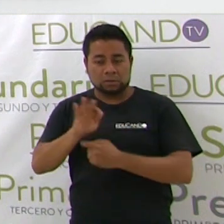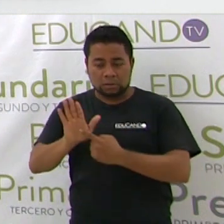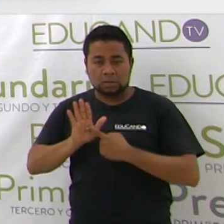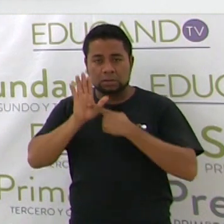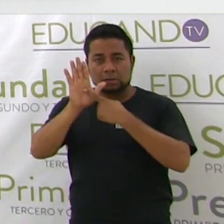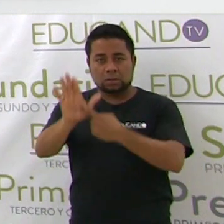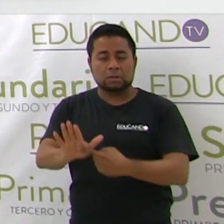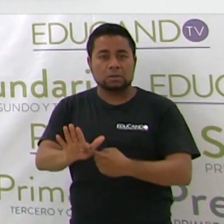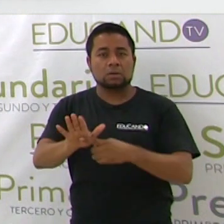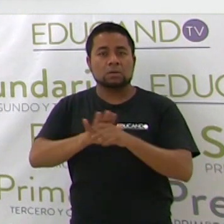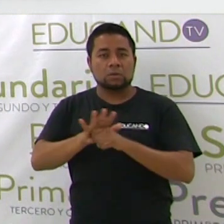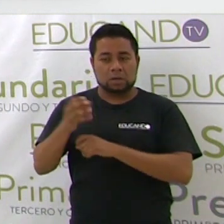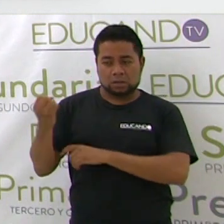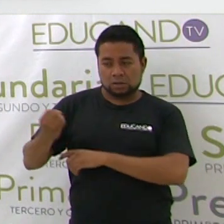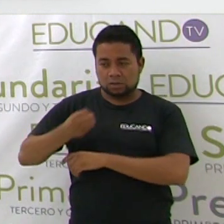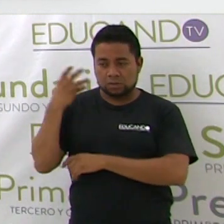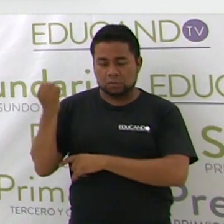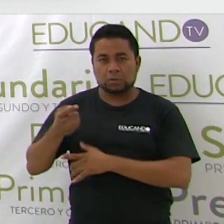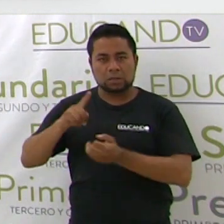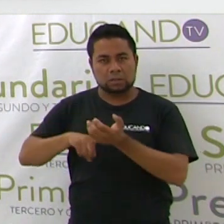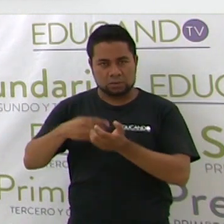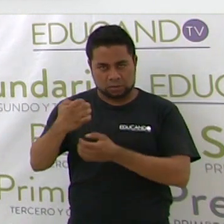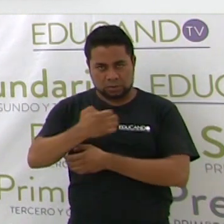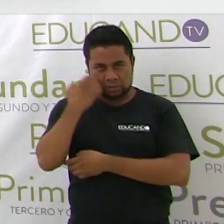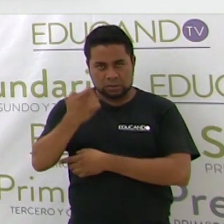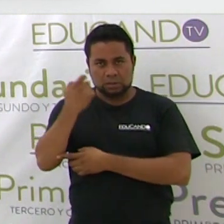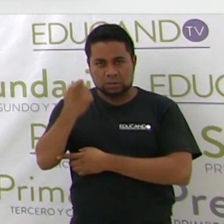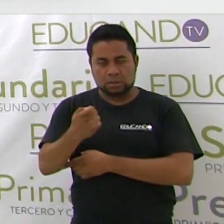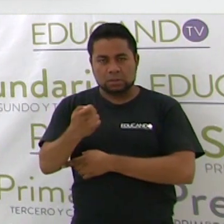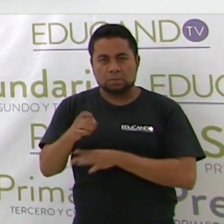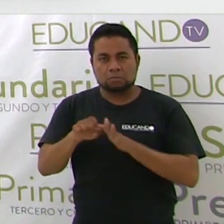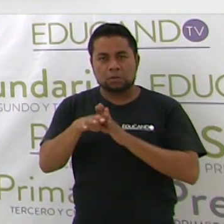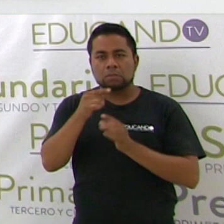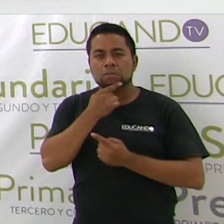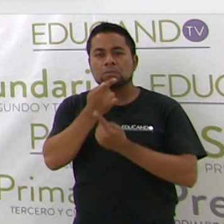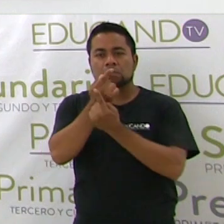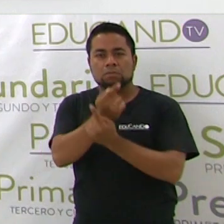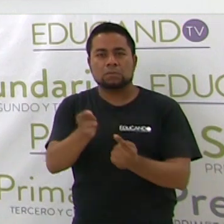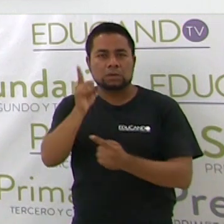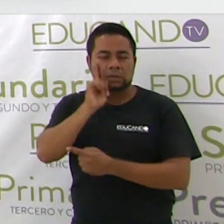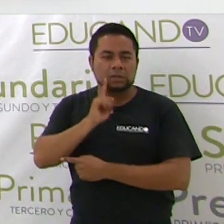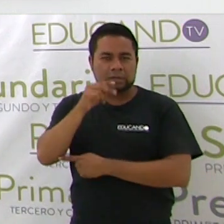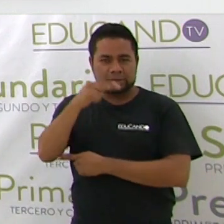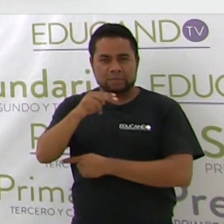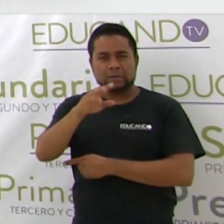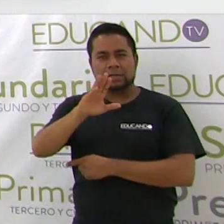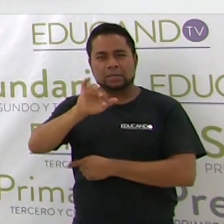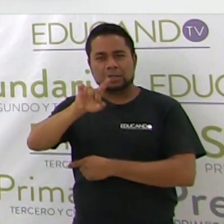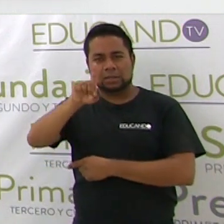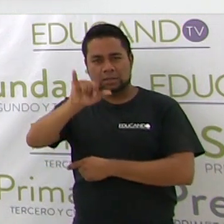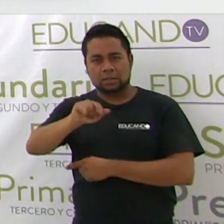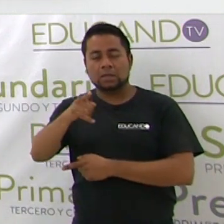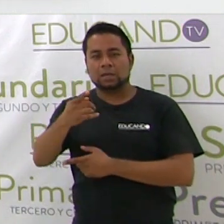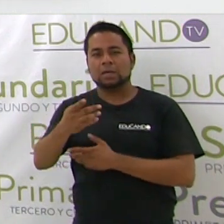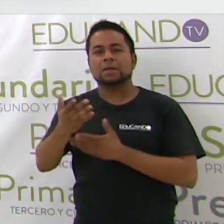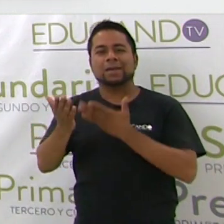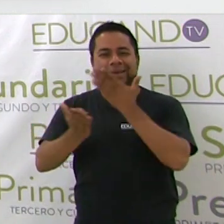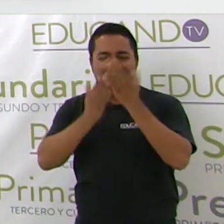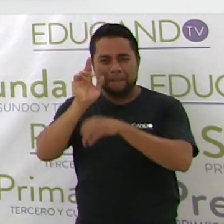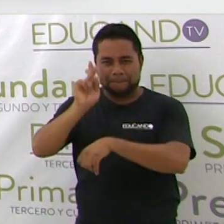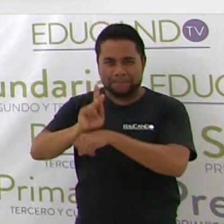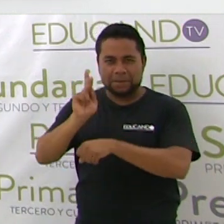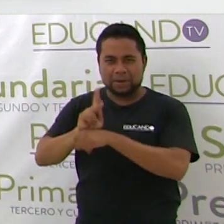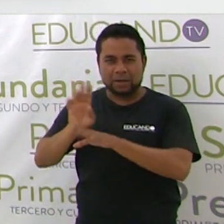presentar una conferencia en la escuela, una niña llamada Cindy, que estudia la primaria, me